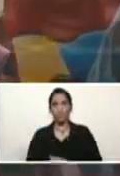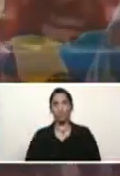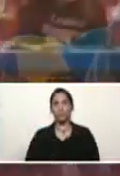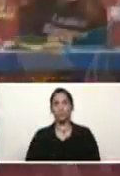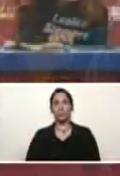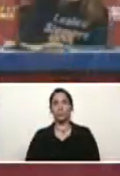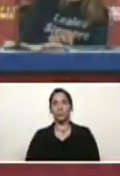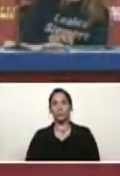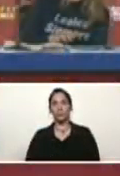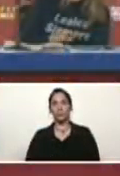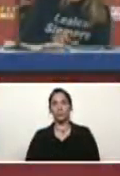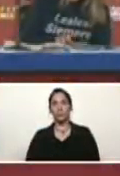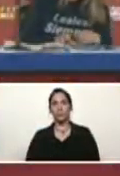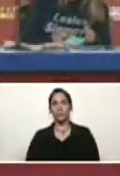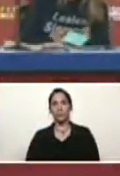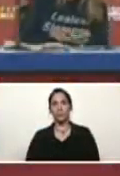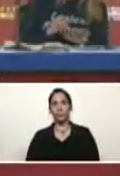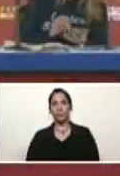Escúchenme esto.